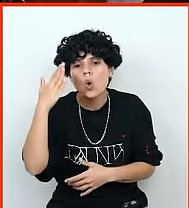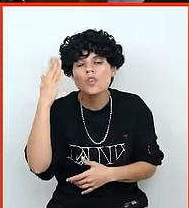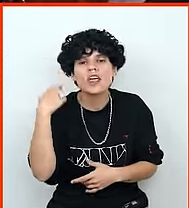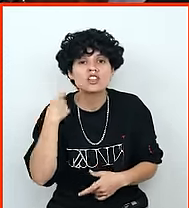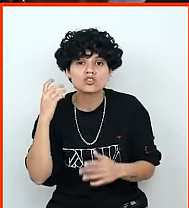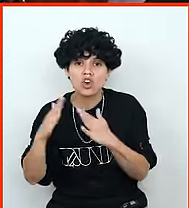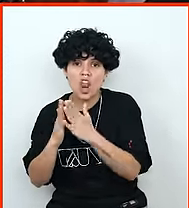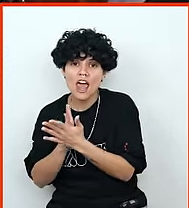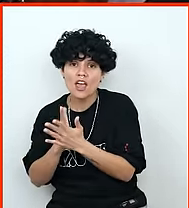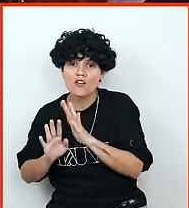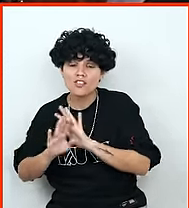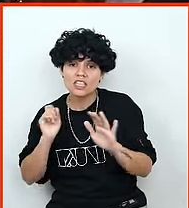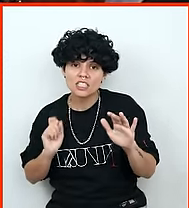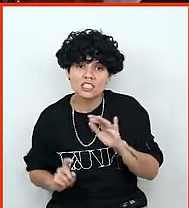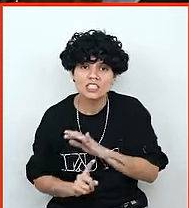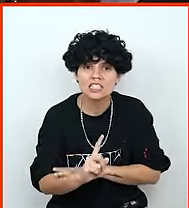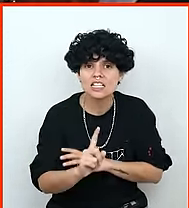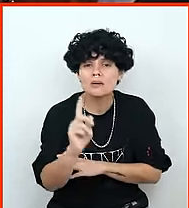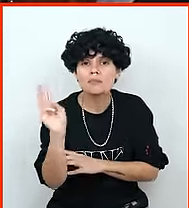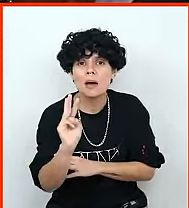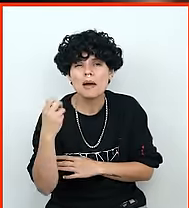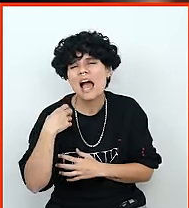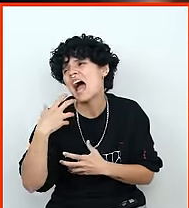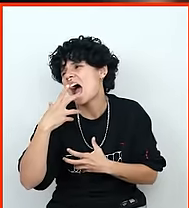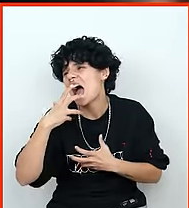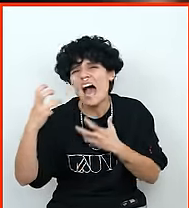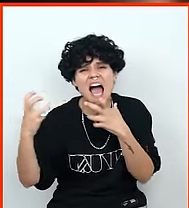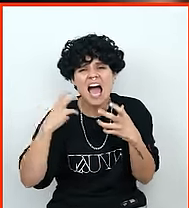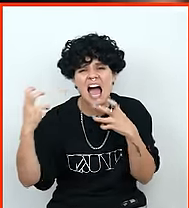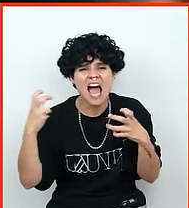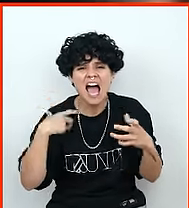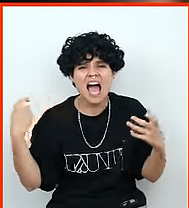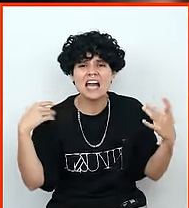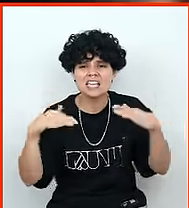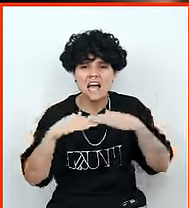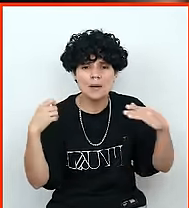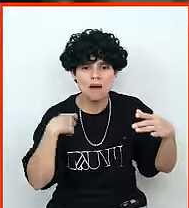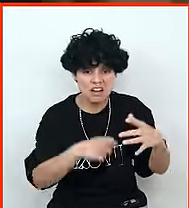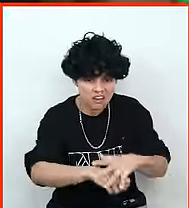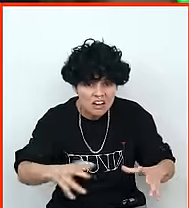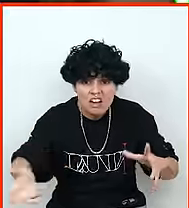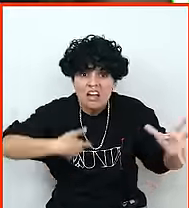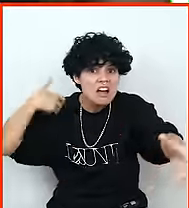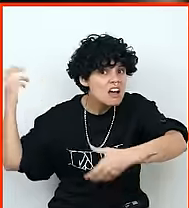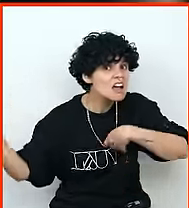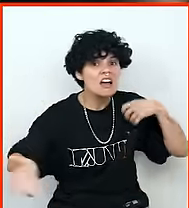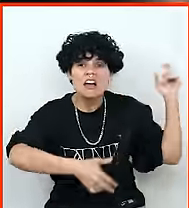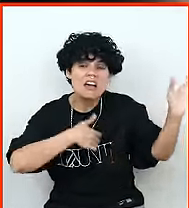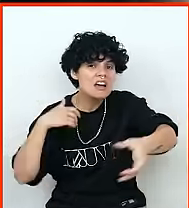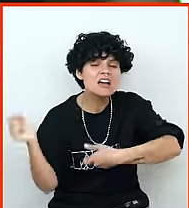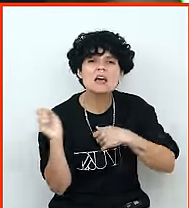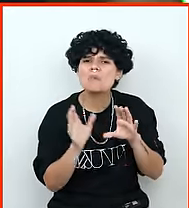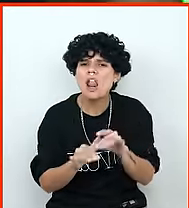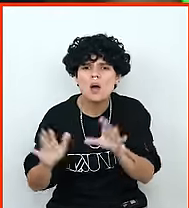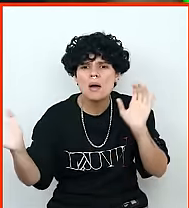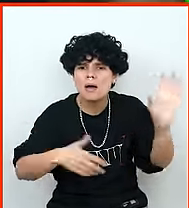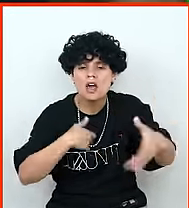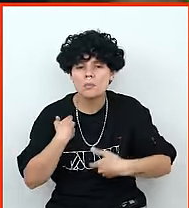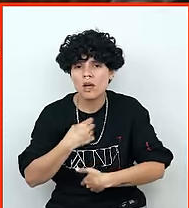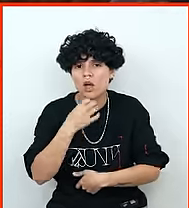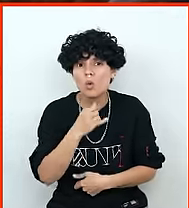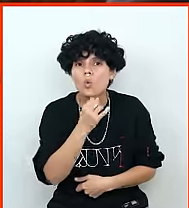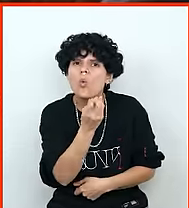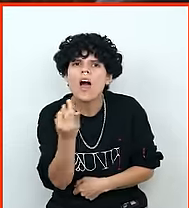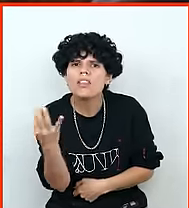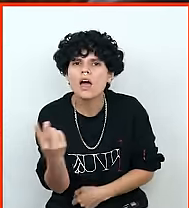colegio y escucho a mi mamá gritando, weón. Subo al segundo piso y me está sacando todas las cajas debajo de la cama, cabrón, weón, ¿por qué tenés lleno de palomas, weón? ¿Y cuántas palomas tenías,